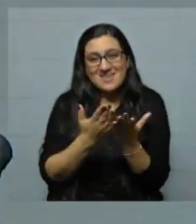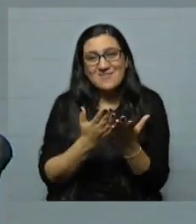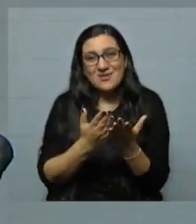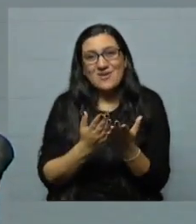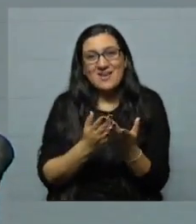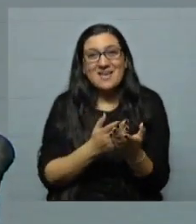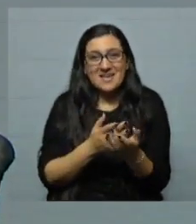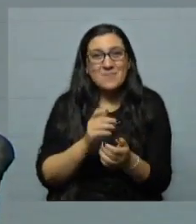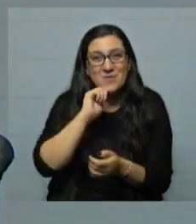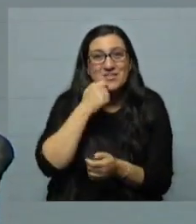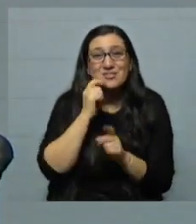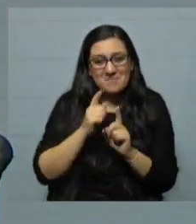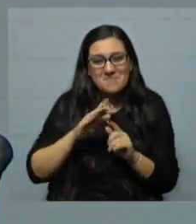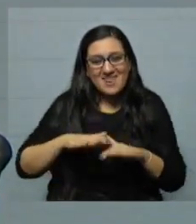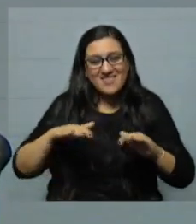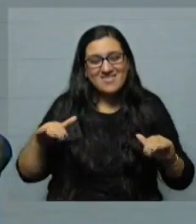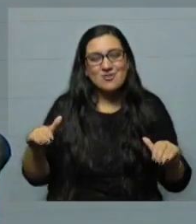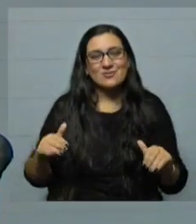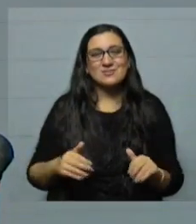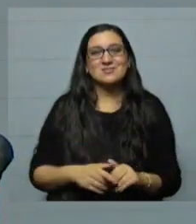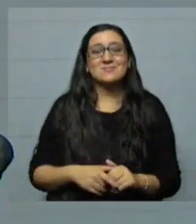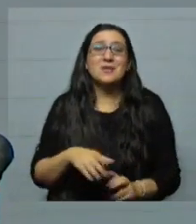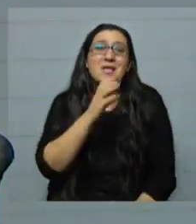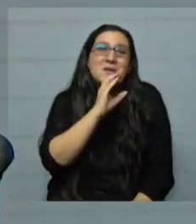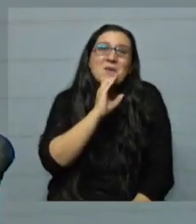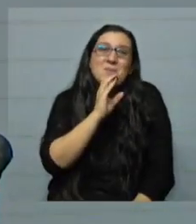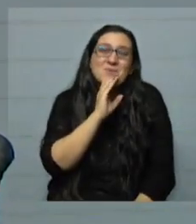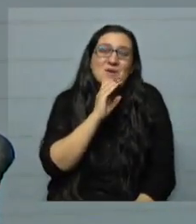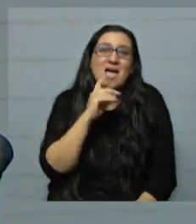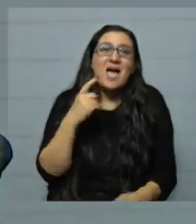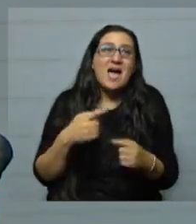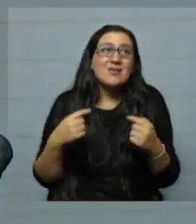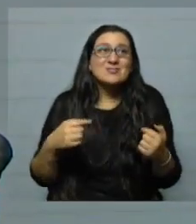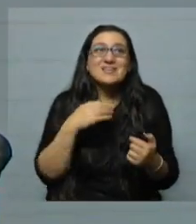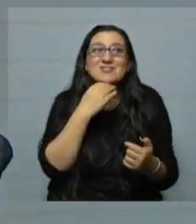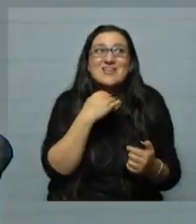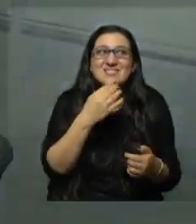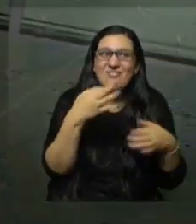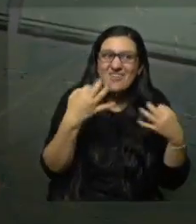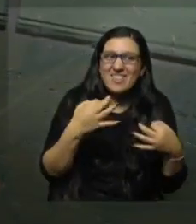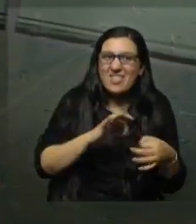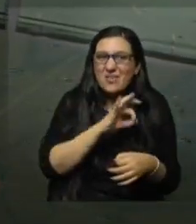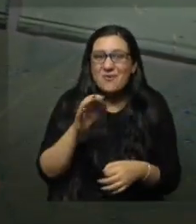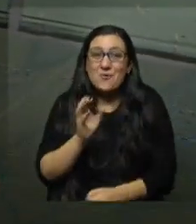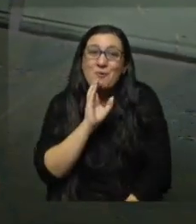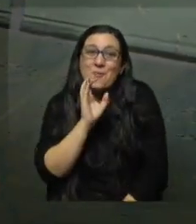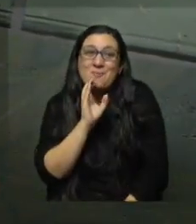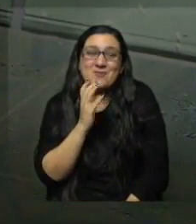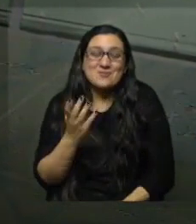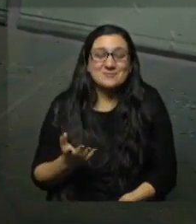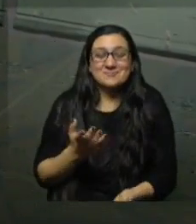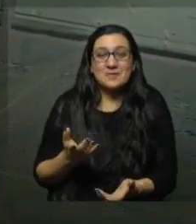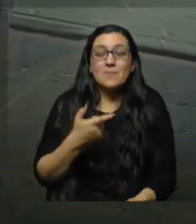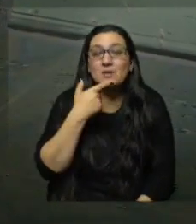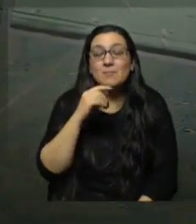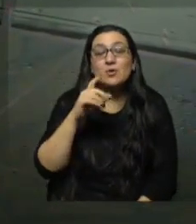vos, esa cosa graciosa que no sabés si es cierto un serio entre los que participas a la Yeta, que me parece maravilloso,